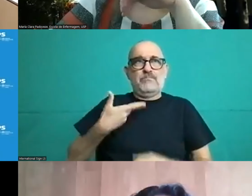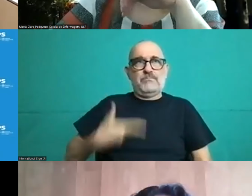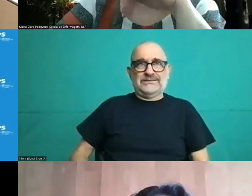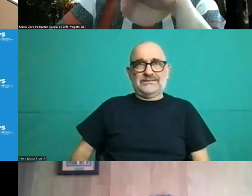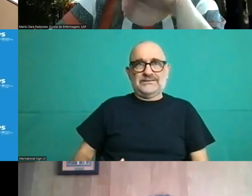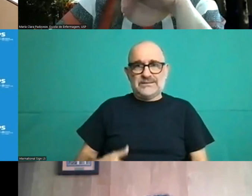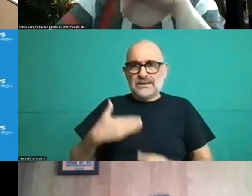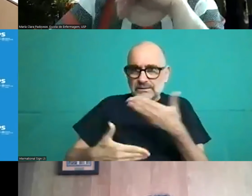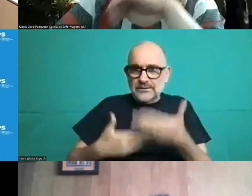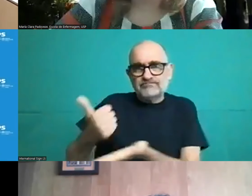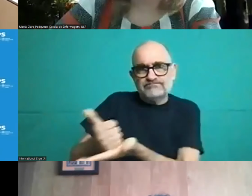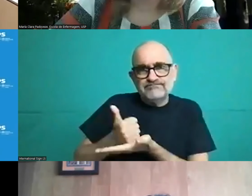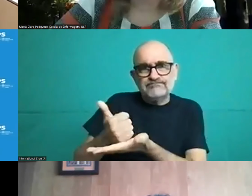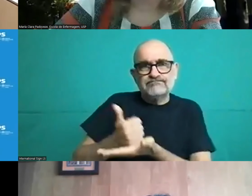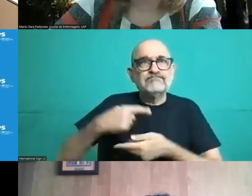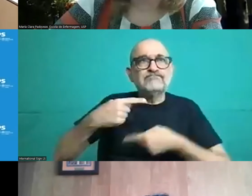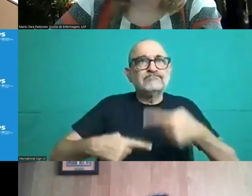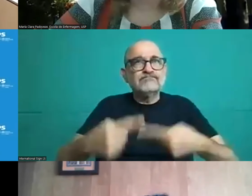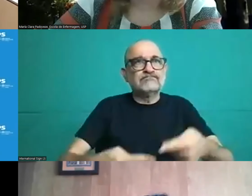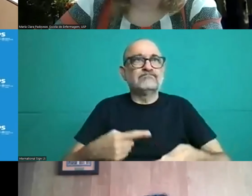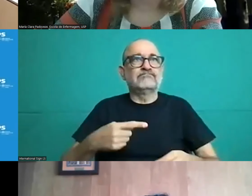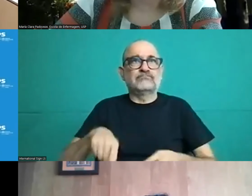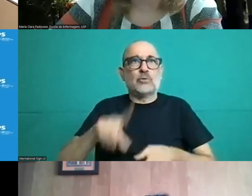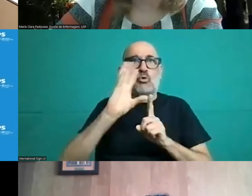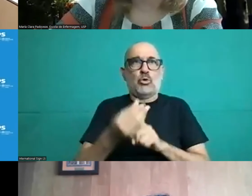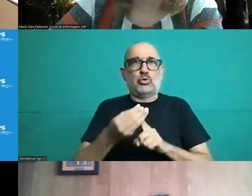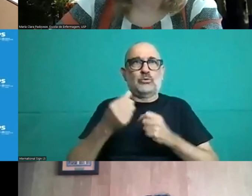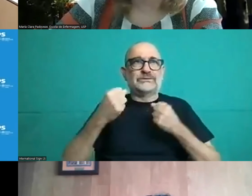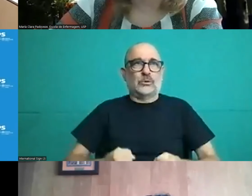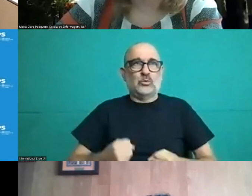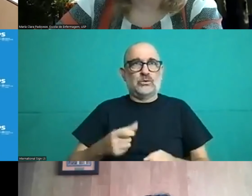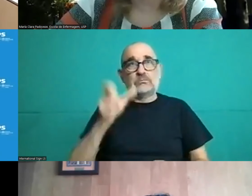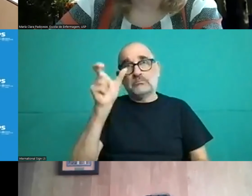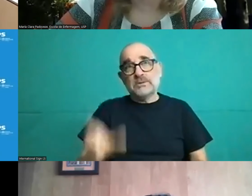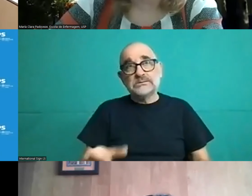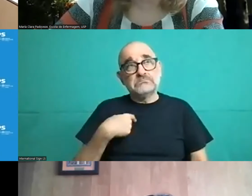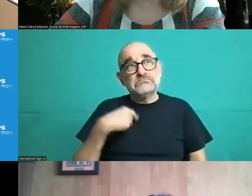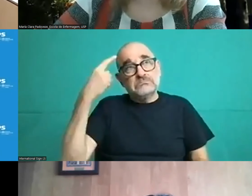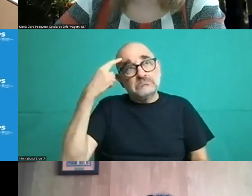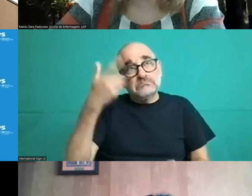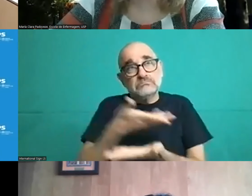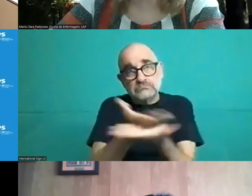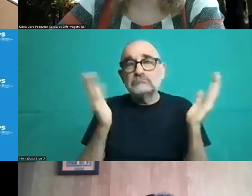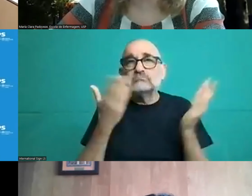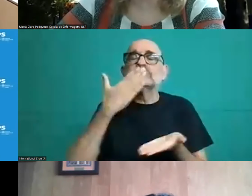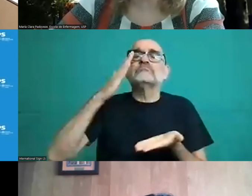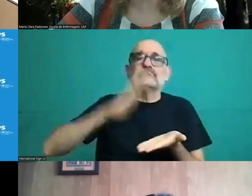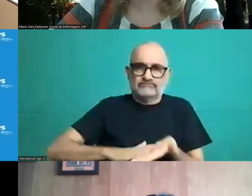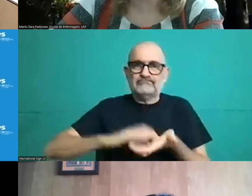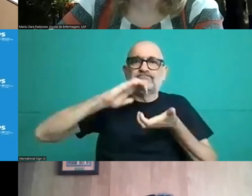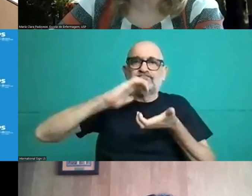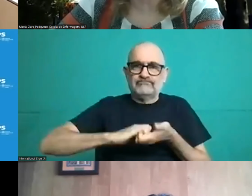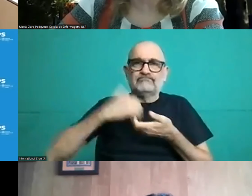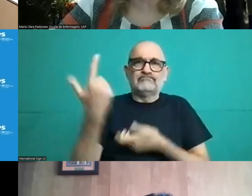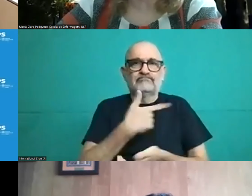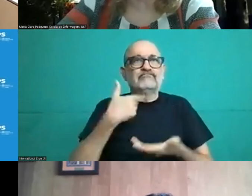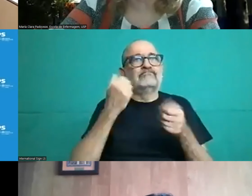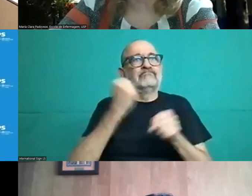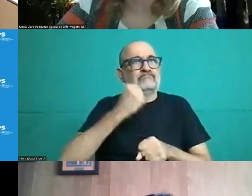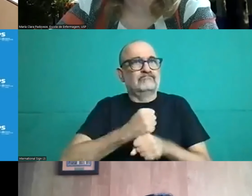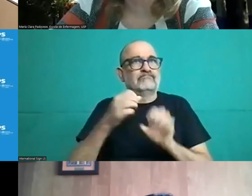Muchas gracias, Randall. Es muy refrescante, muy agradable escuchar tu enfoque como paciente